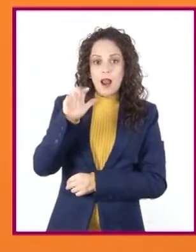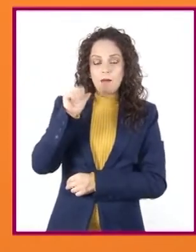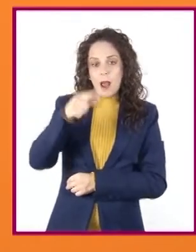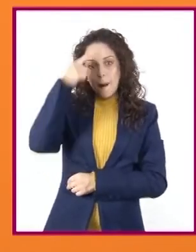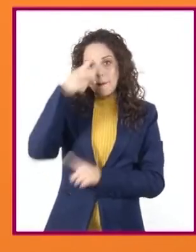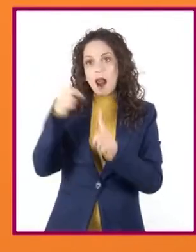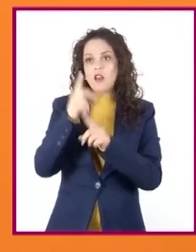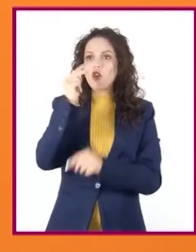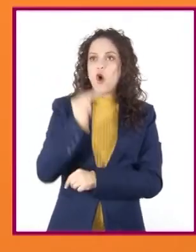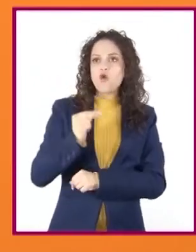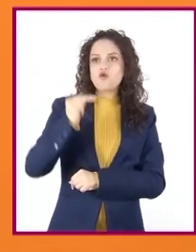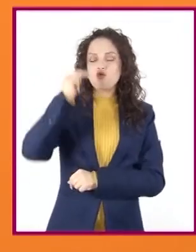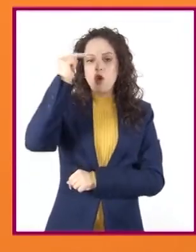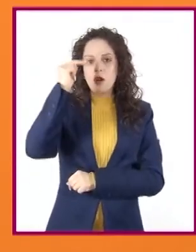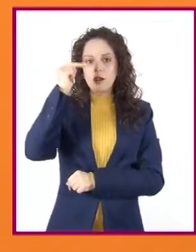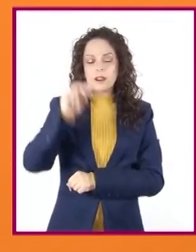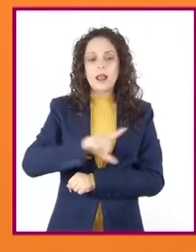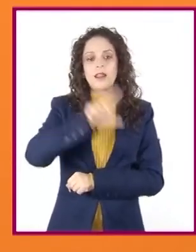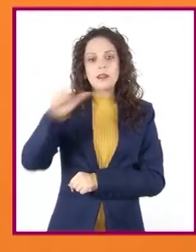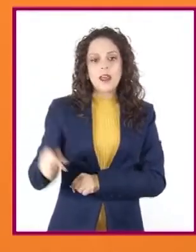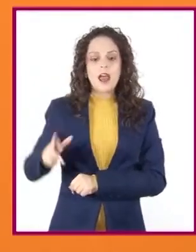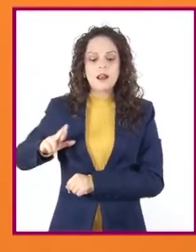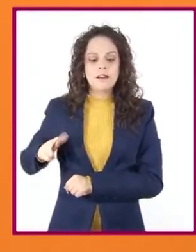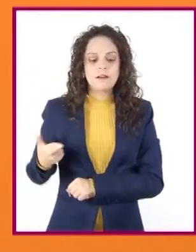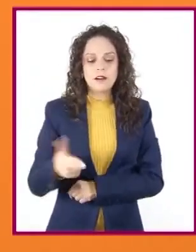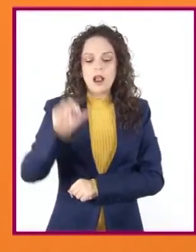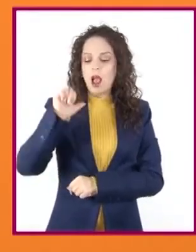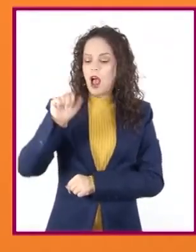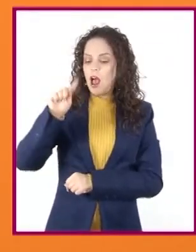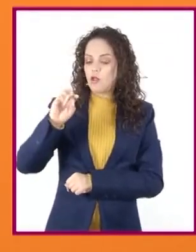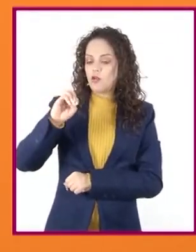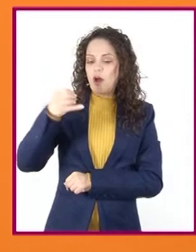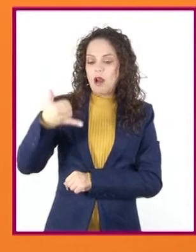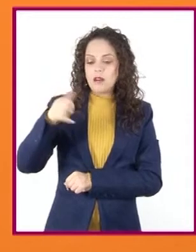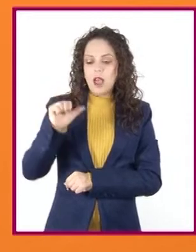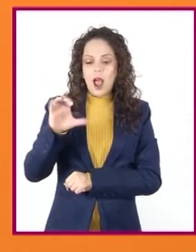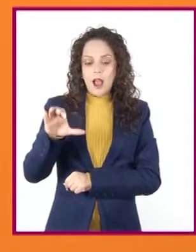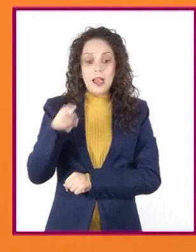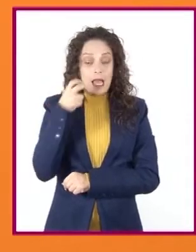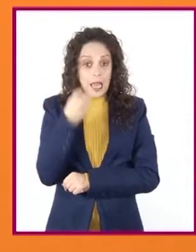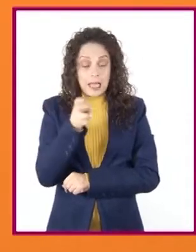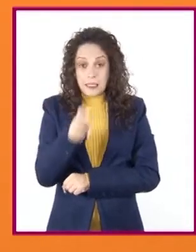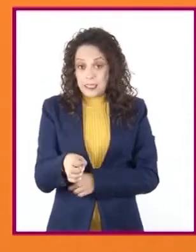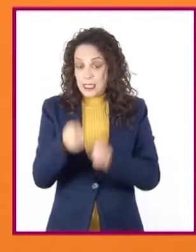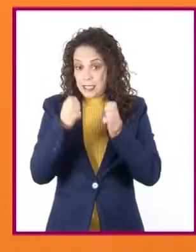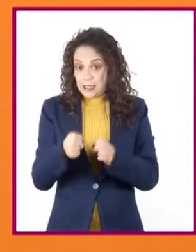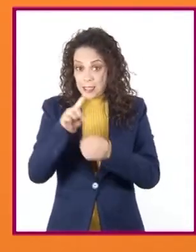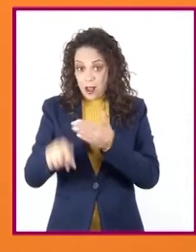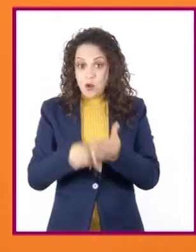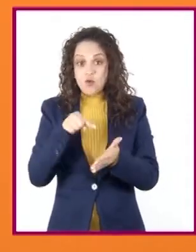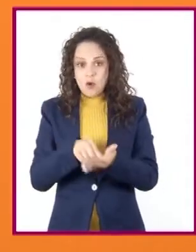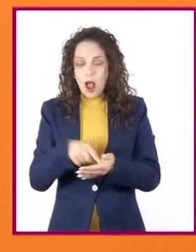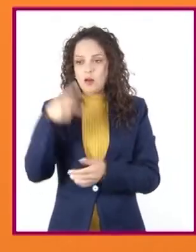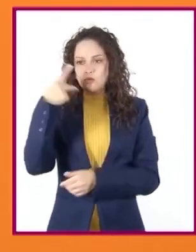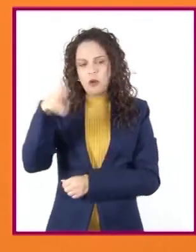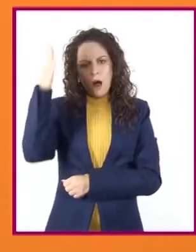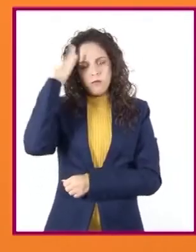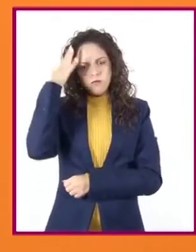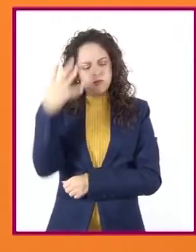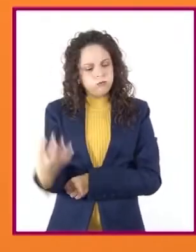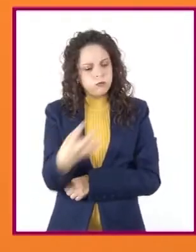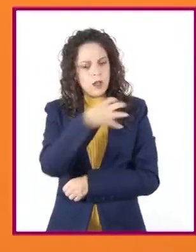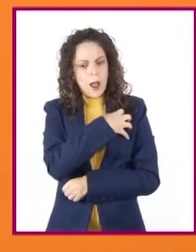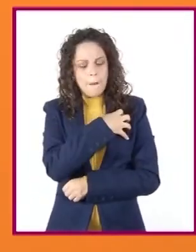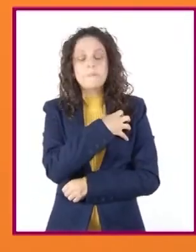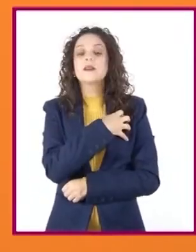bajando hasta la ribera derecha del río Atoyac, y allí, concentrados, sus capitanes decretaron la muerte de